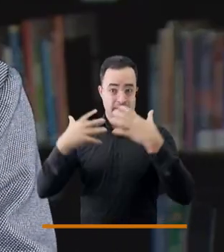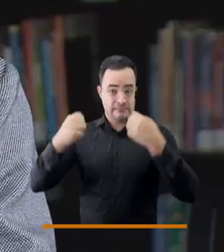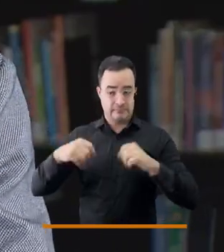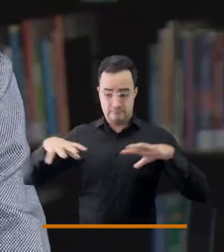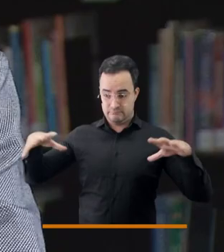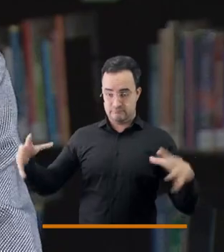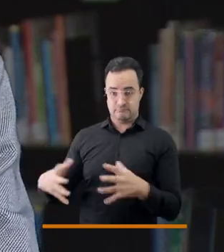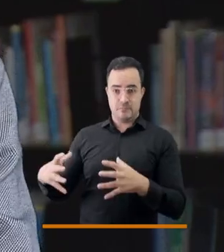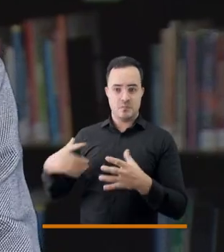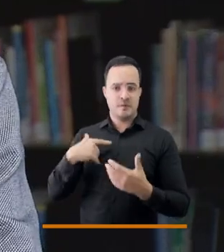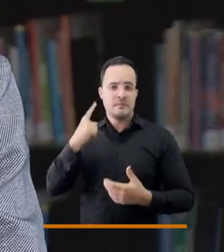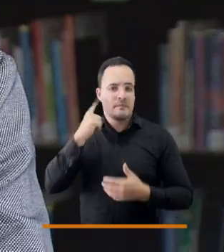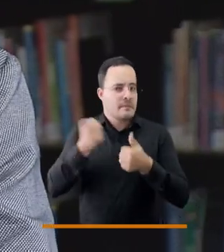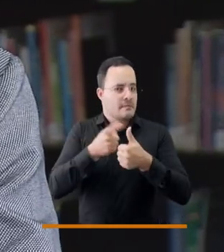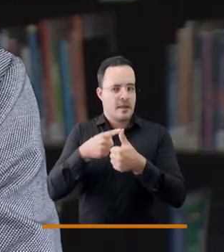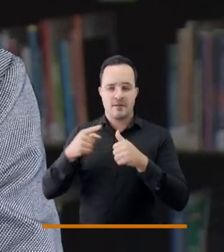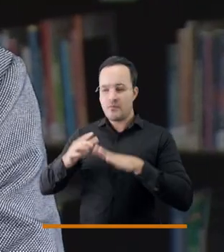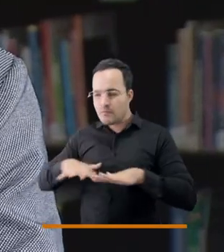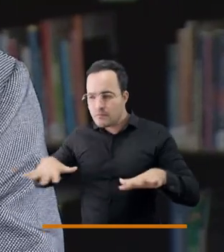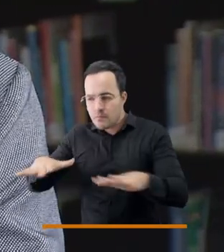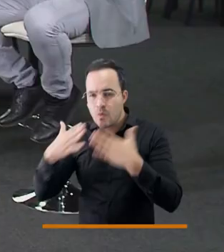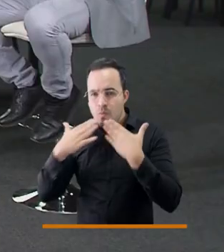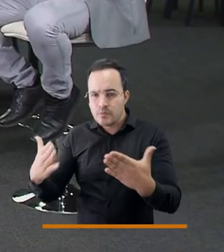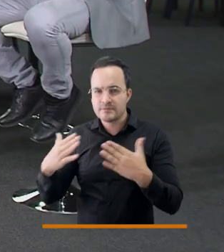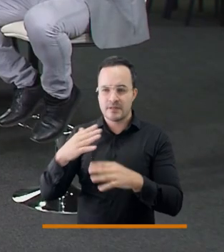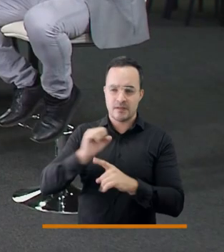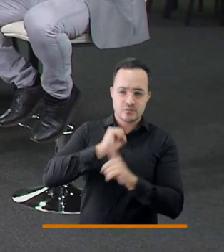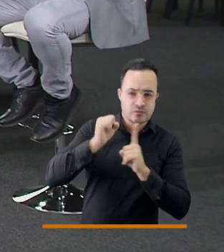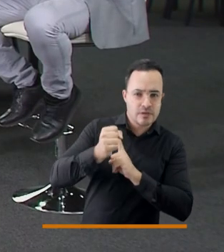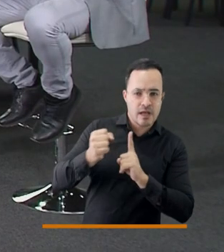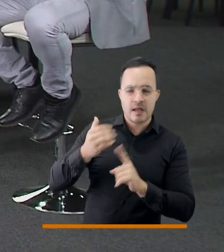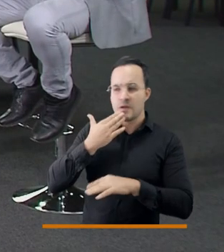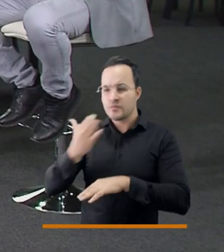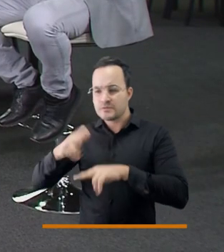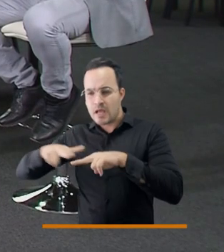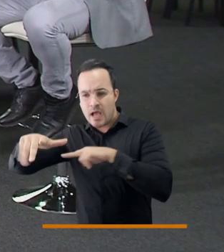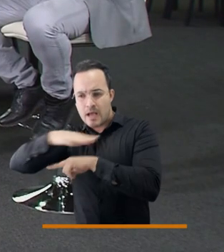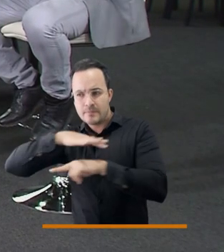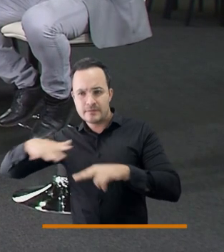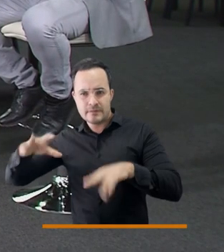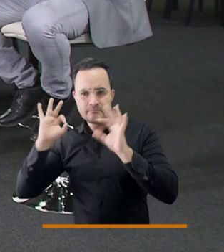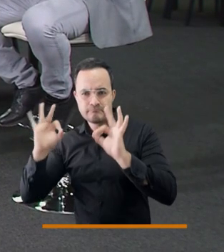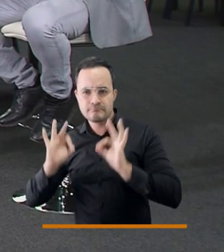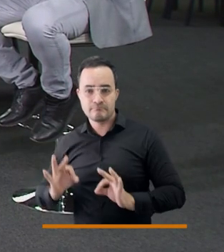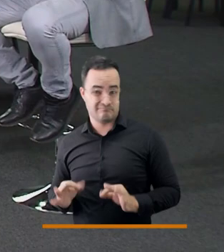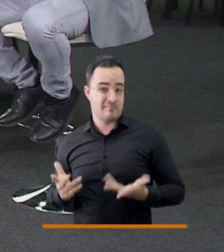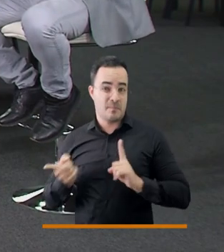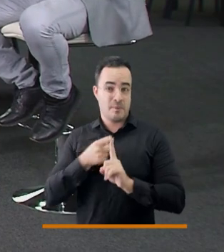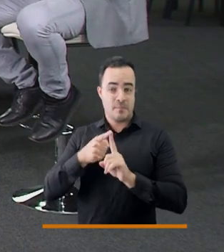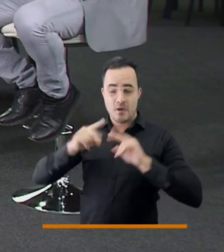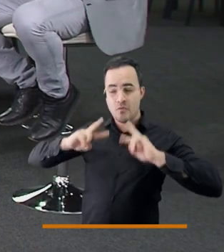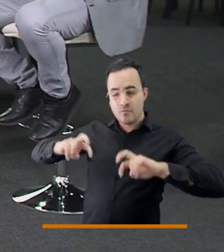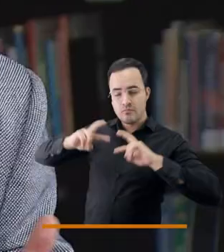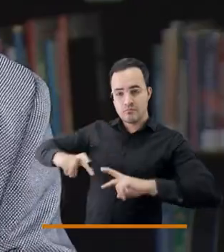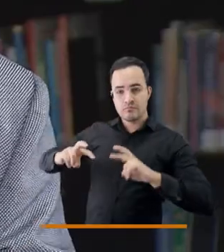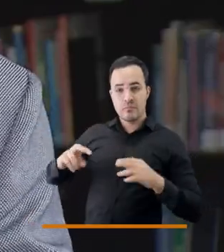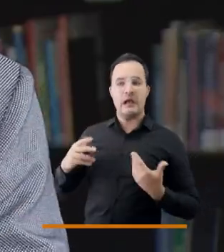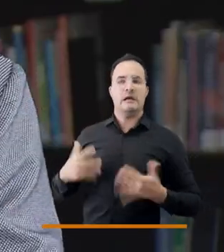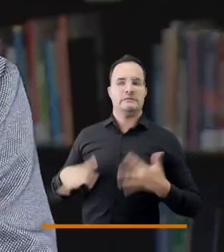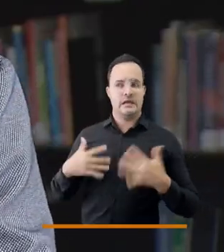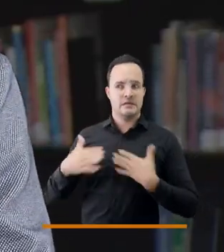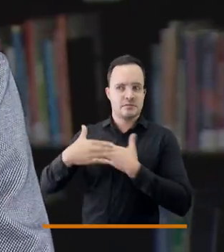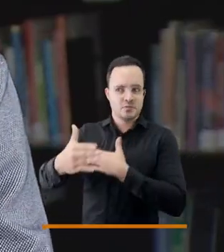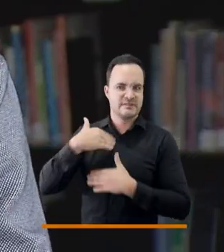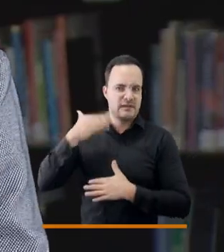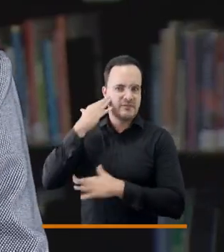que mirar el estado de las condiciones sociales y ambientales del territorio y el impacto que va a generar